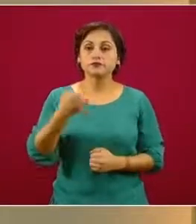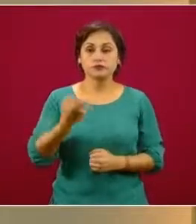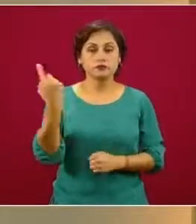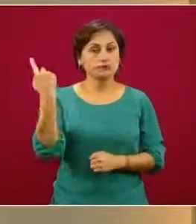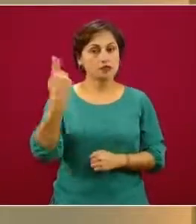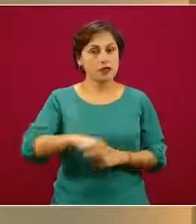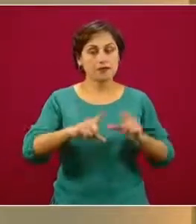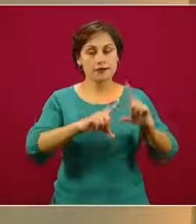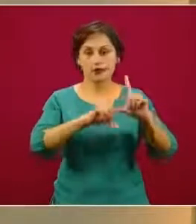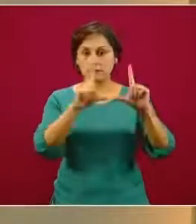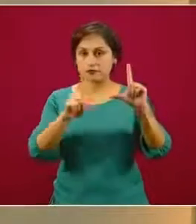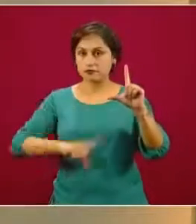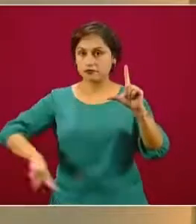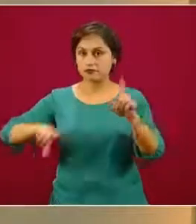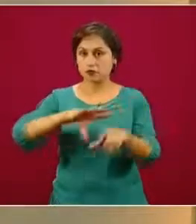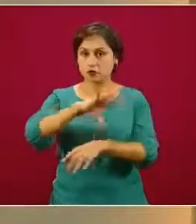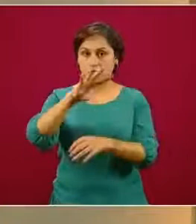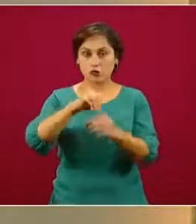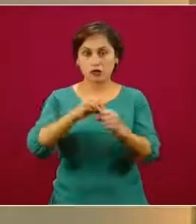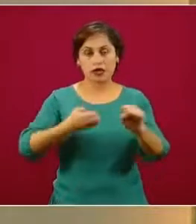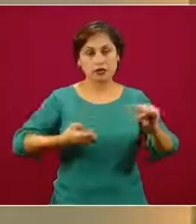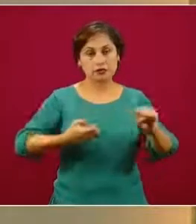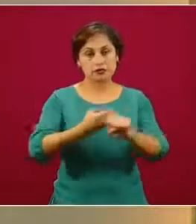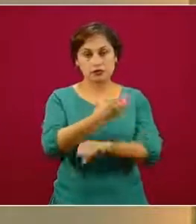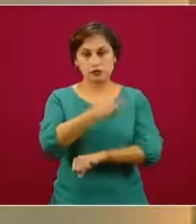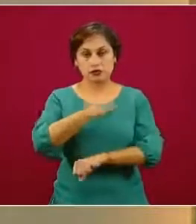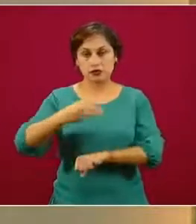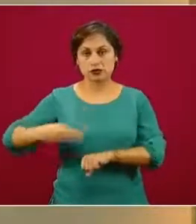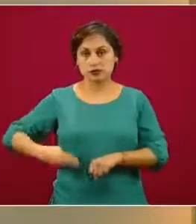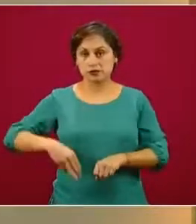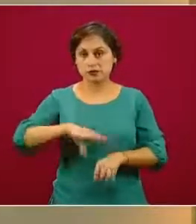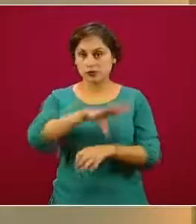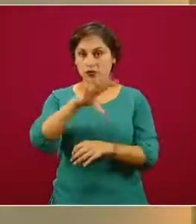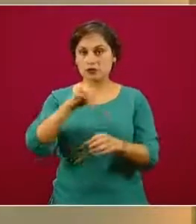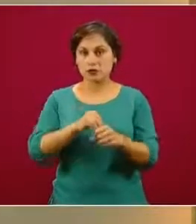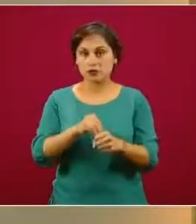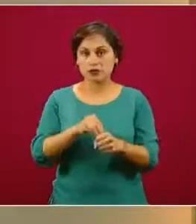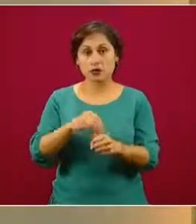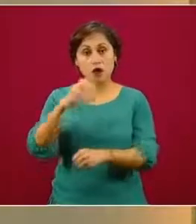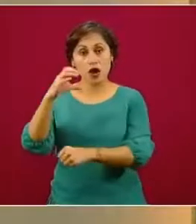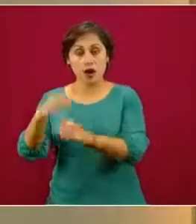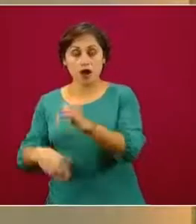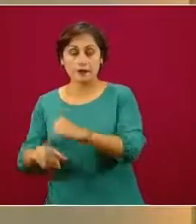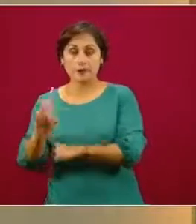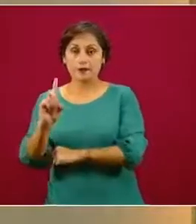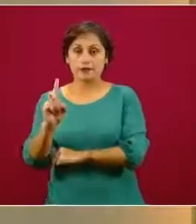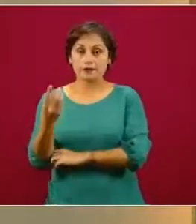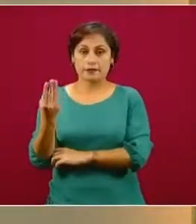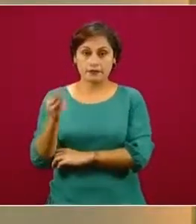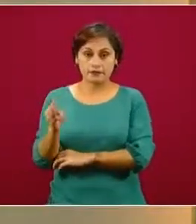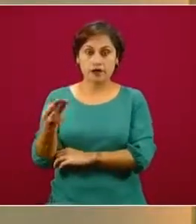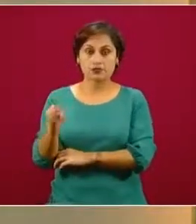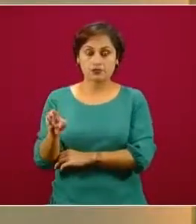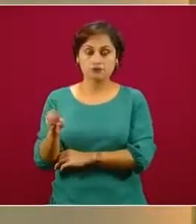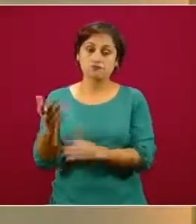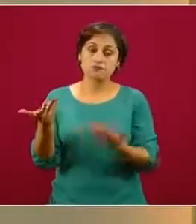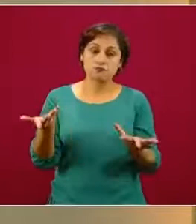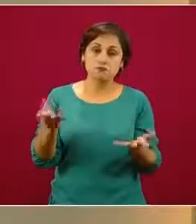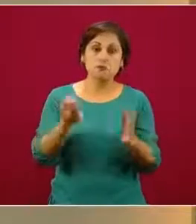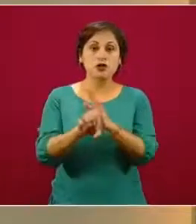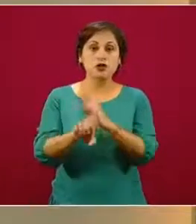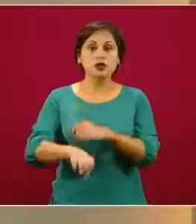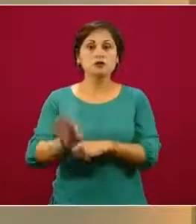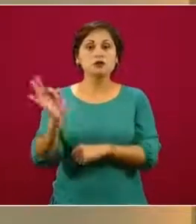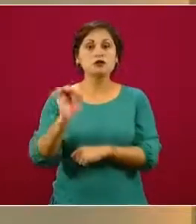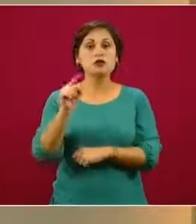todos los estados, en todos los municipios. Y esto concluirá el 30 de mayo. De modo que si una entidad federativa